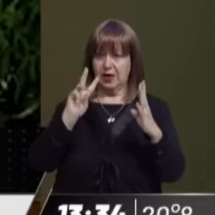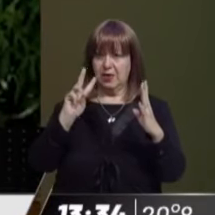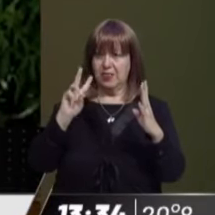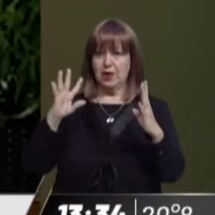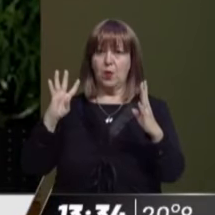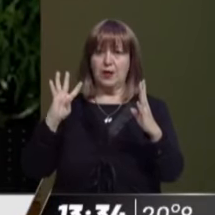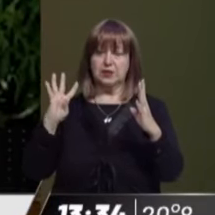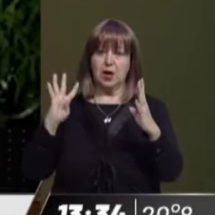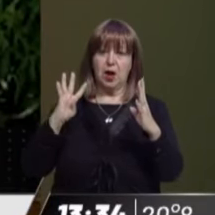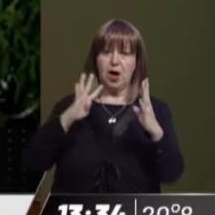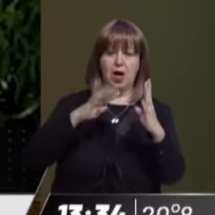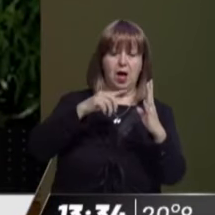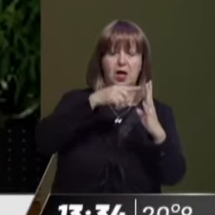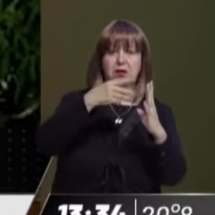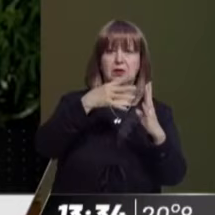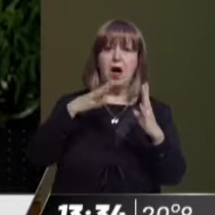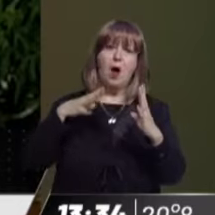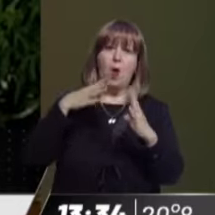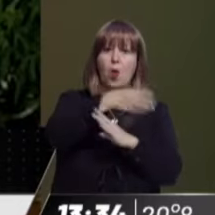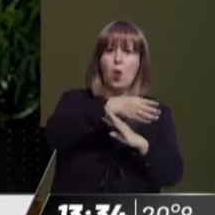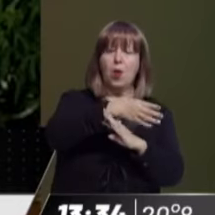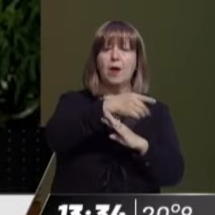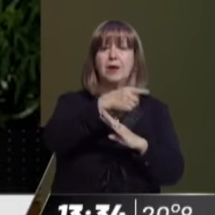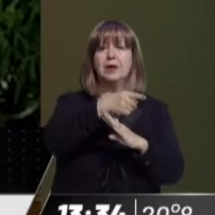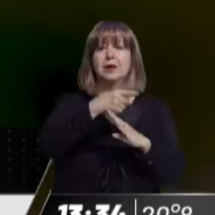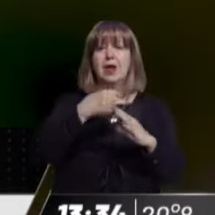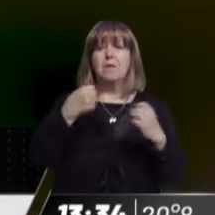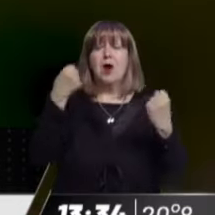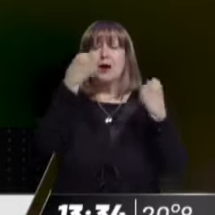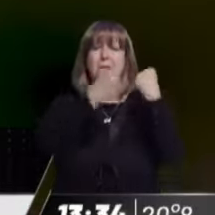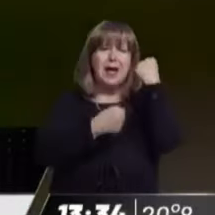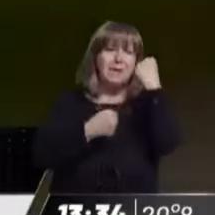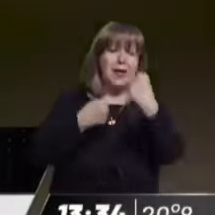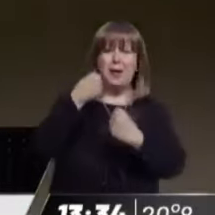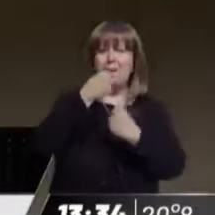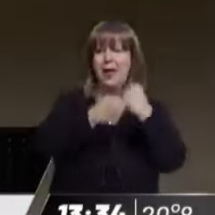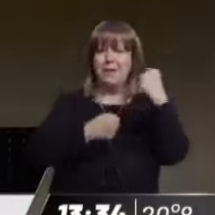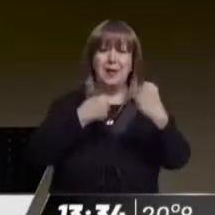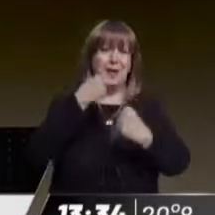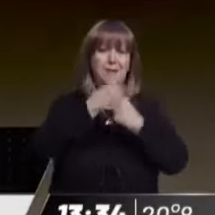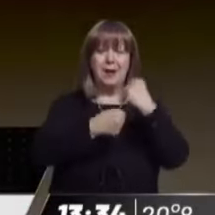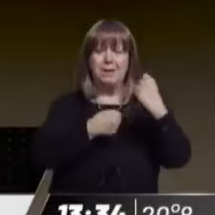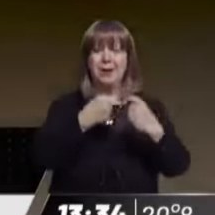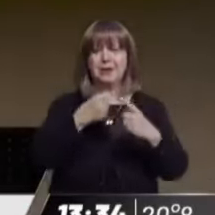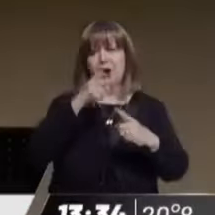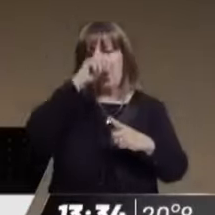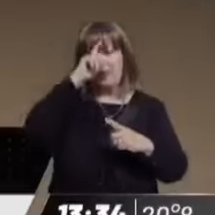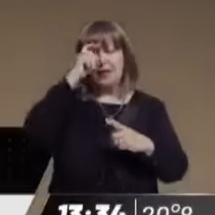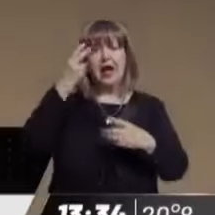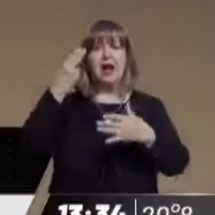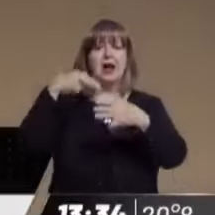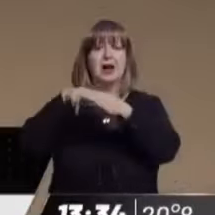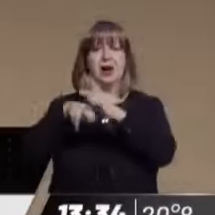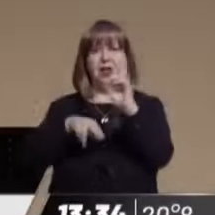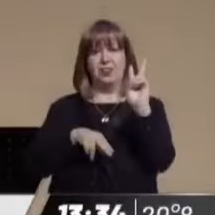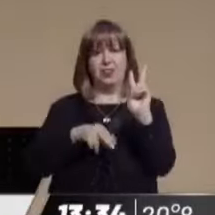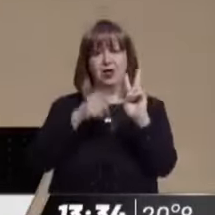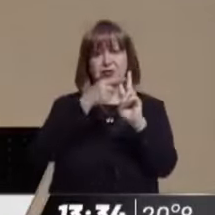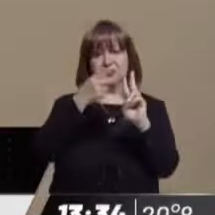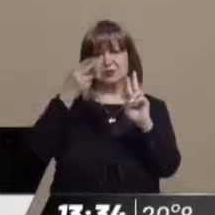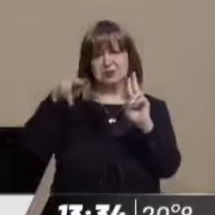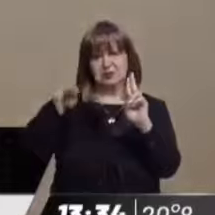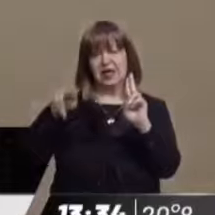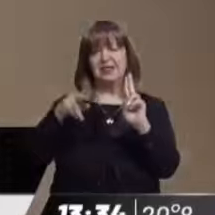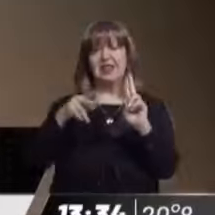moradores terminaron internados en un hospital debido a la feroz golpiza que sufrieron ocurrió cerca de las 2250 en una casa de